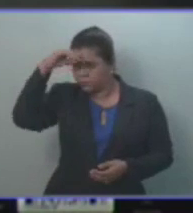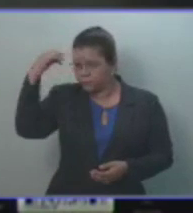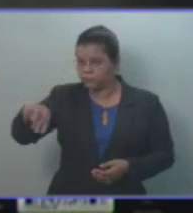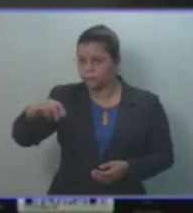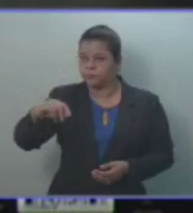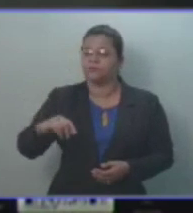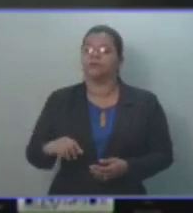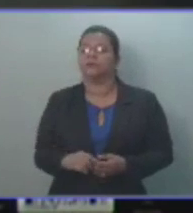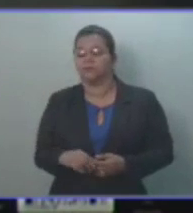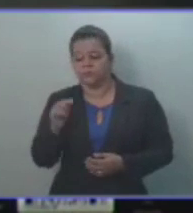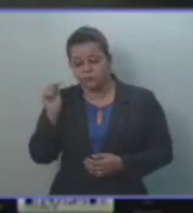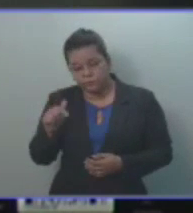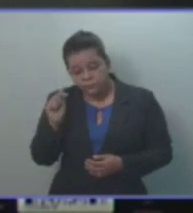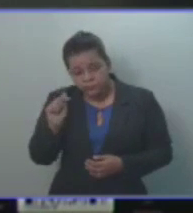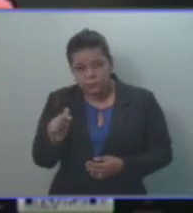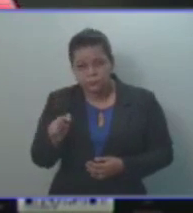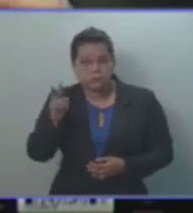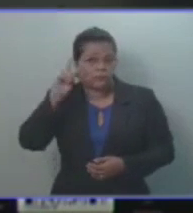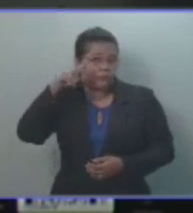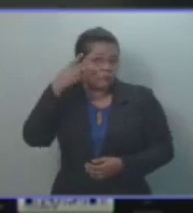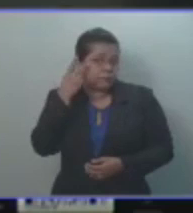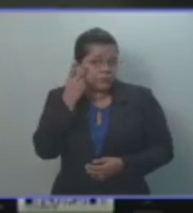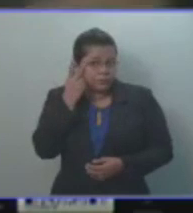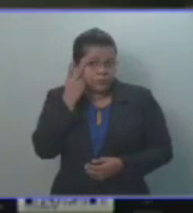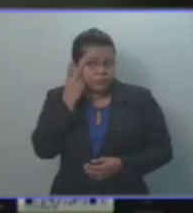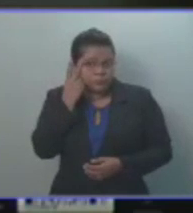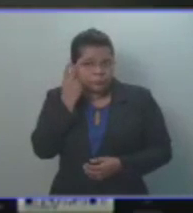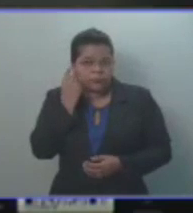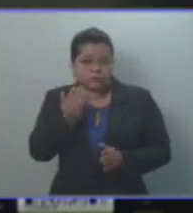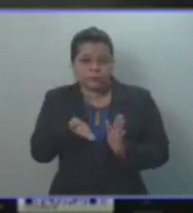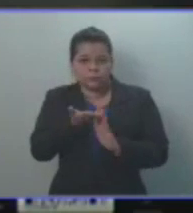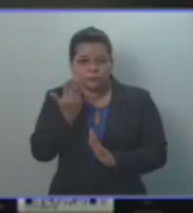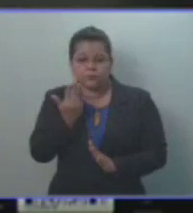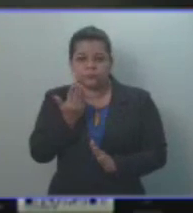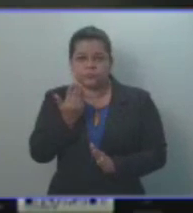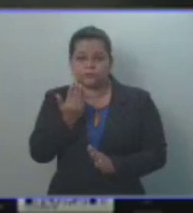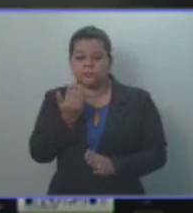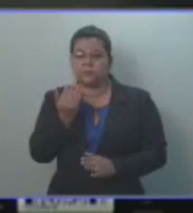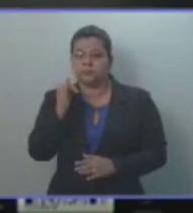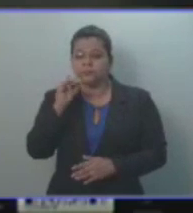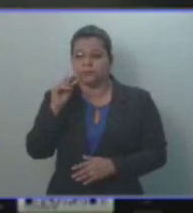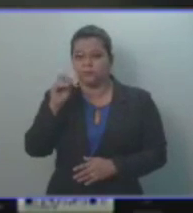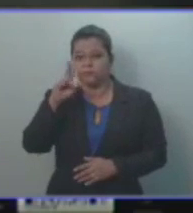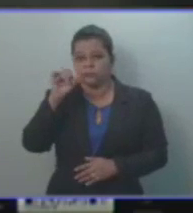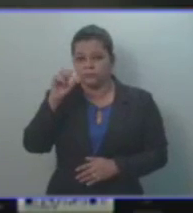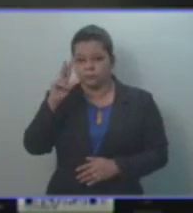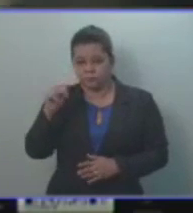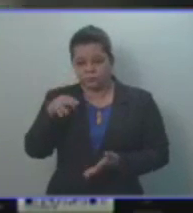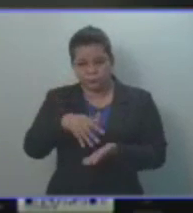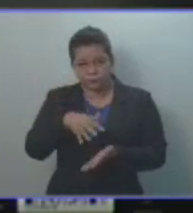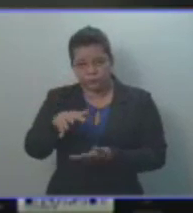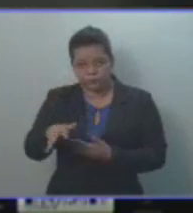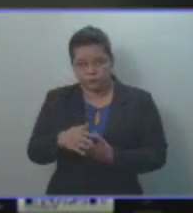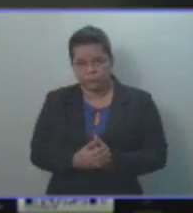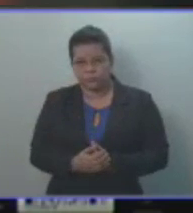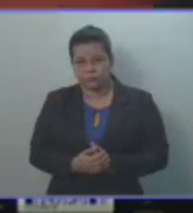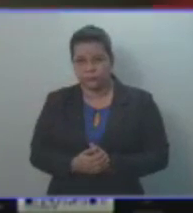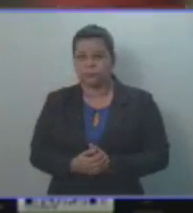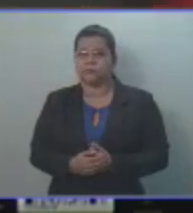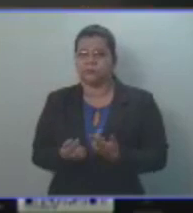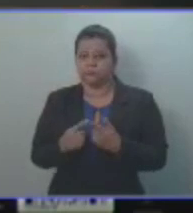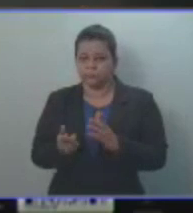eso constituye y construye sobre inversión pública y de cooperación